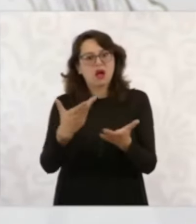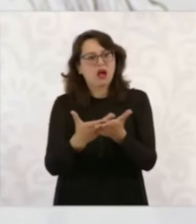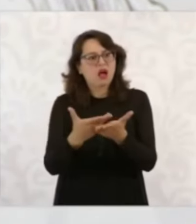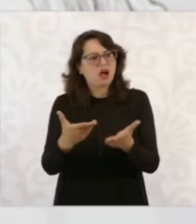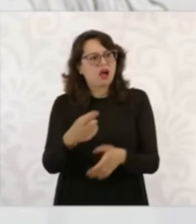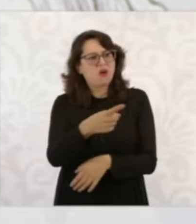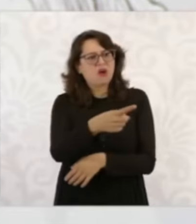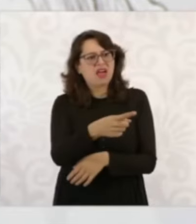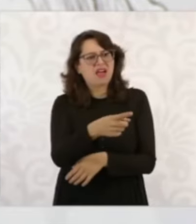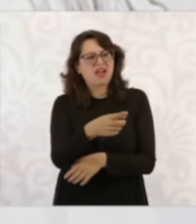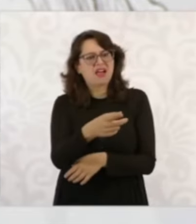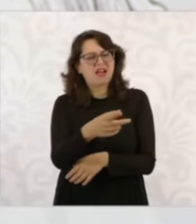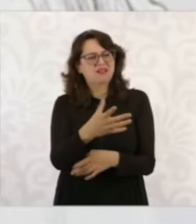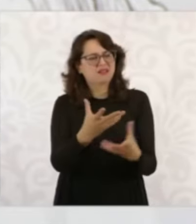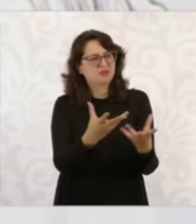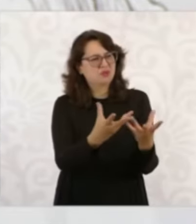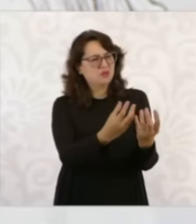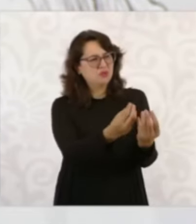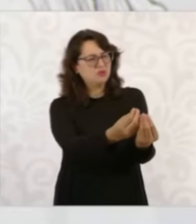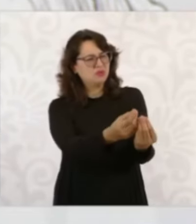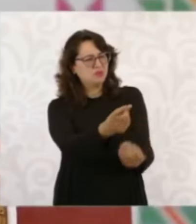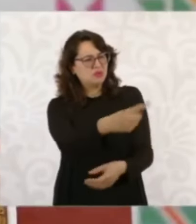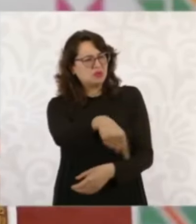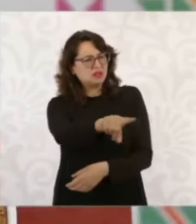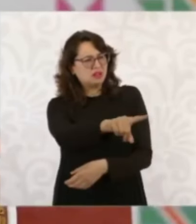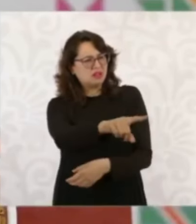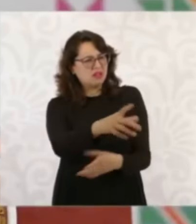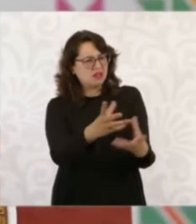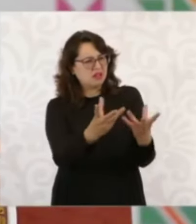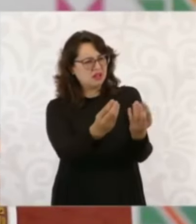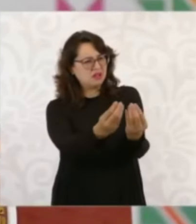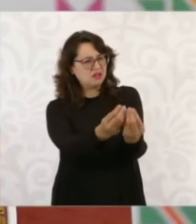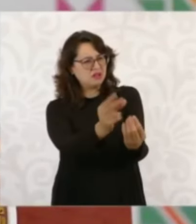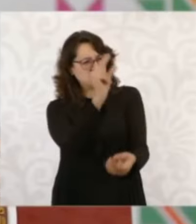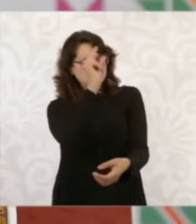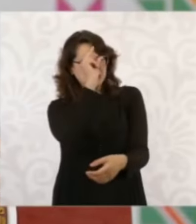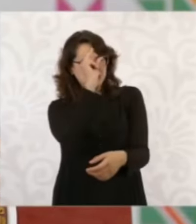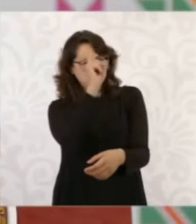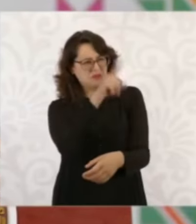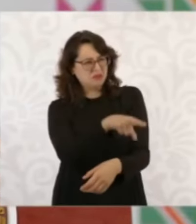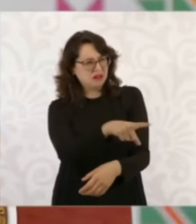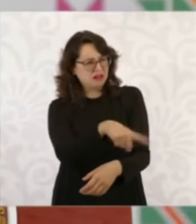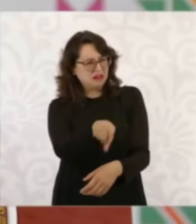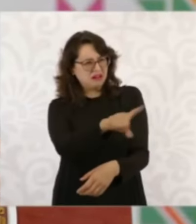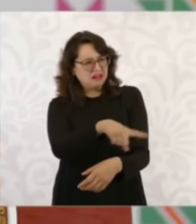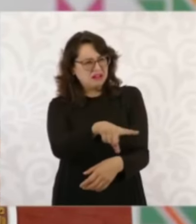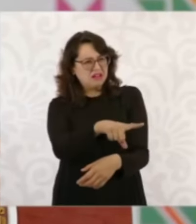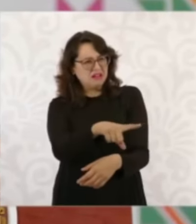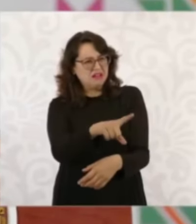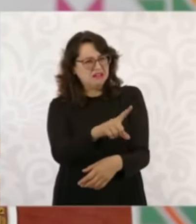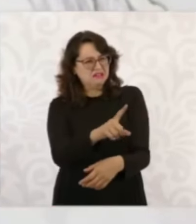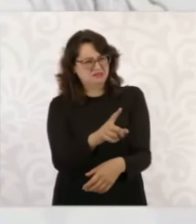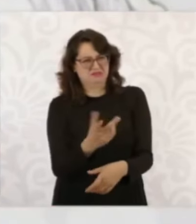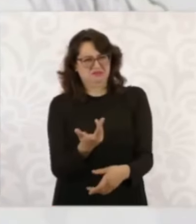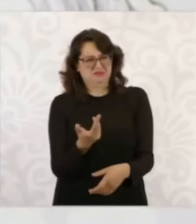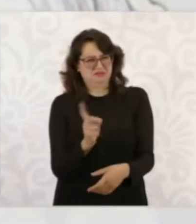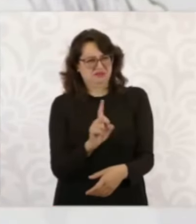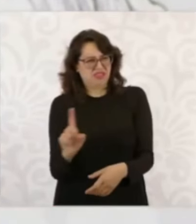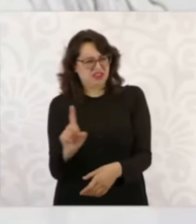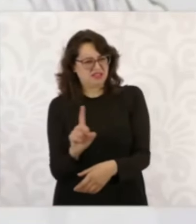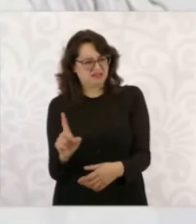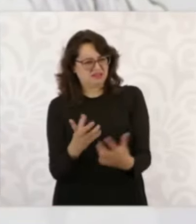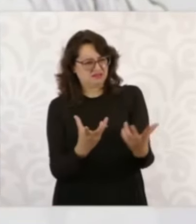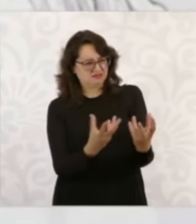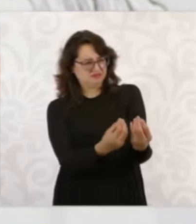intelectuales orgánicos del pasado, o son los intelectuales orgánicos del pasado. Cuando empieza el